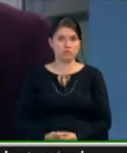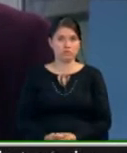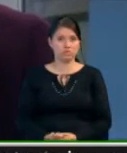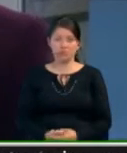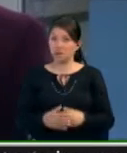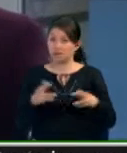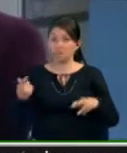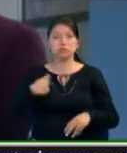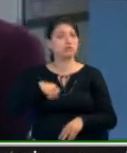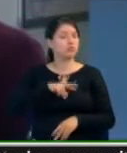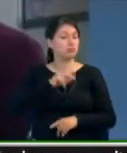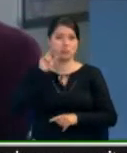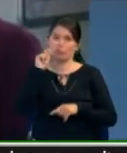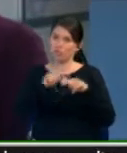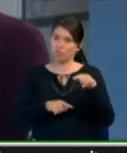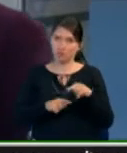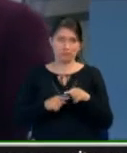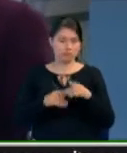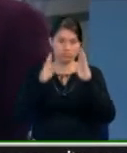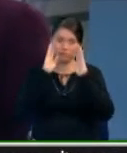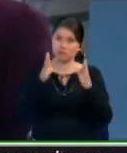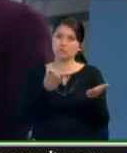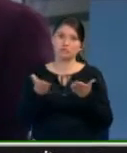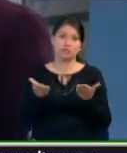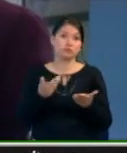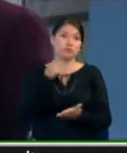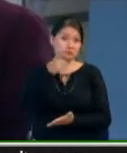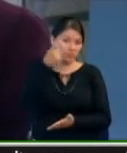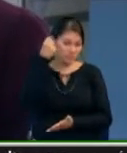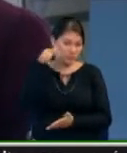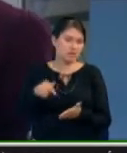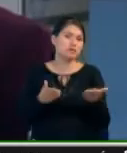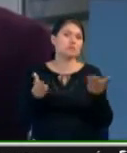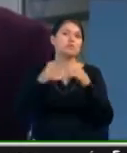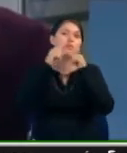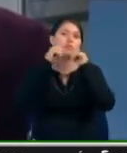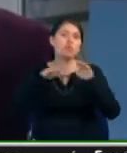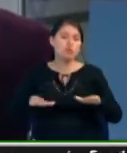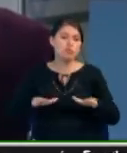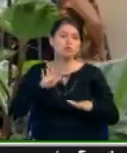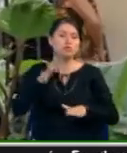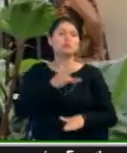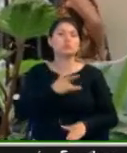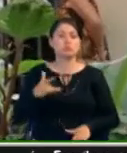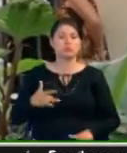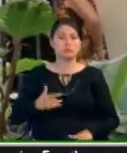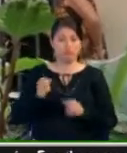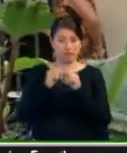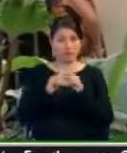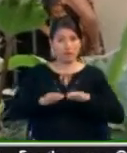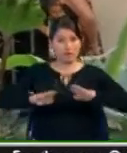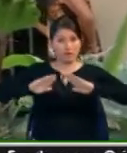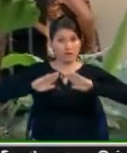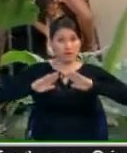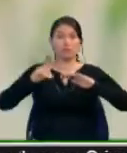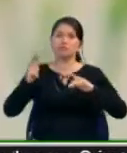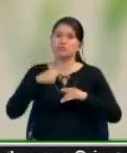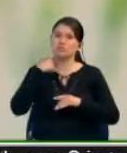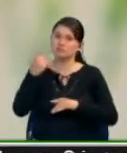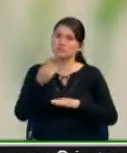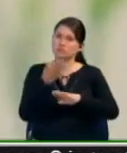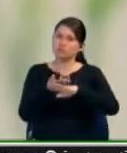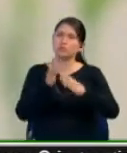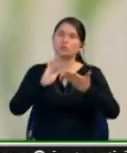lo contrario, nosotros no podemos recobrar estos servicios. Usted entenderá pues que estos son servicios públicos, son servicios de salud. La Defensoría del Pueblo hizo un llamado